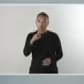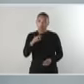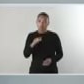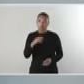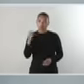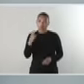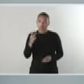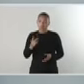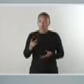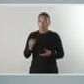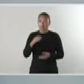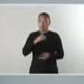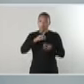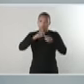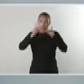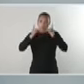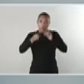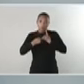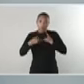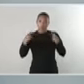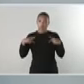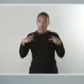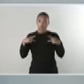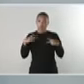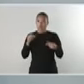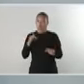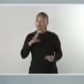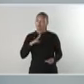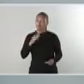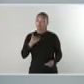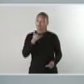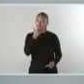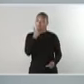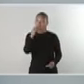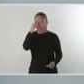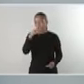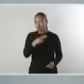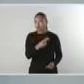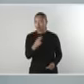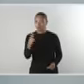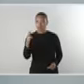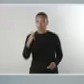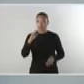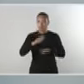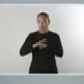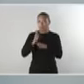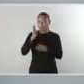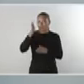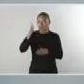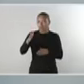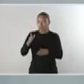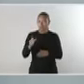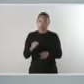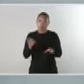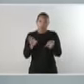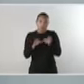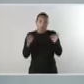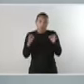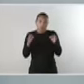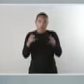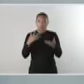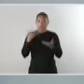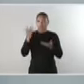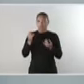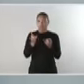traficar con el dolor humano no hay perdón para ustedes Más allá de lo frívolo que se conduzcan en